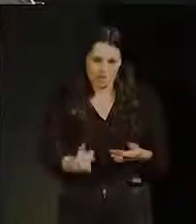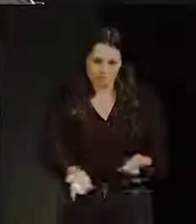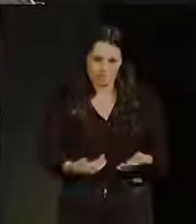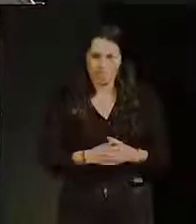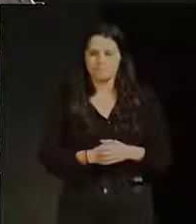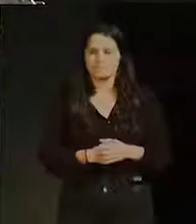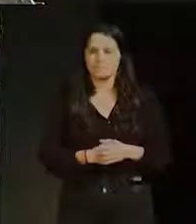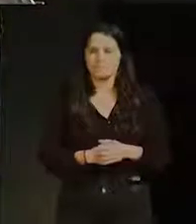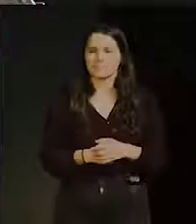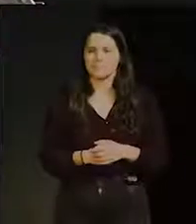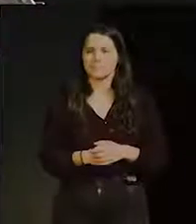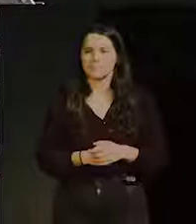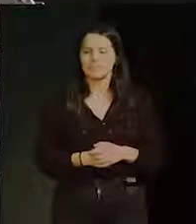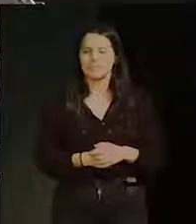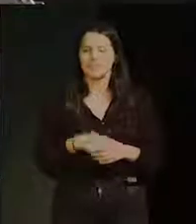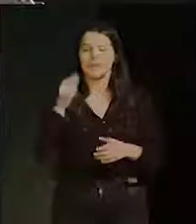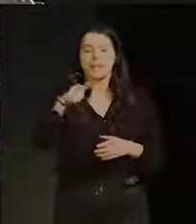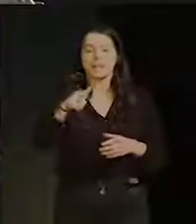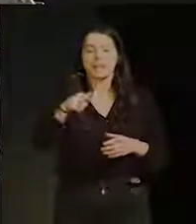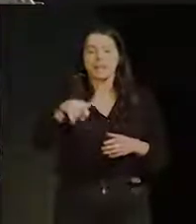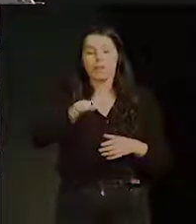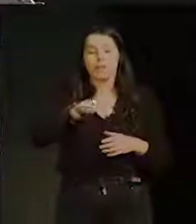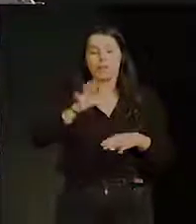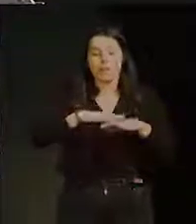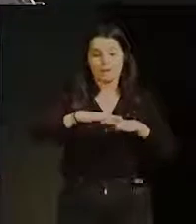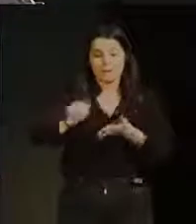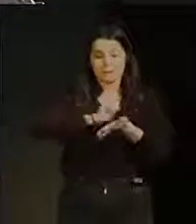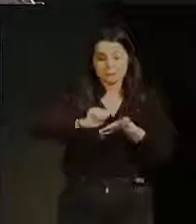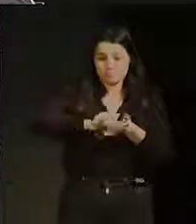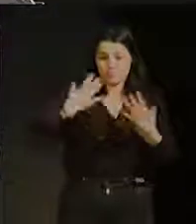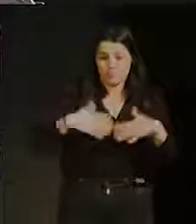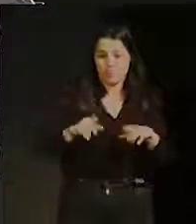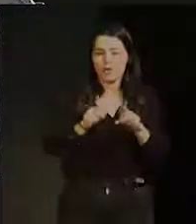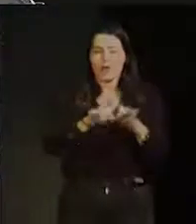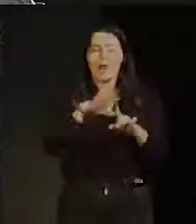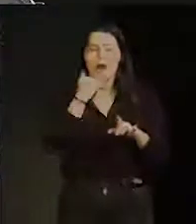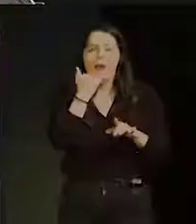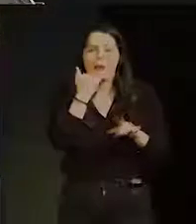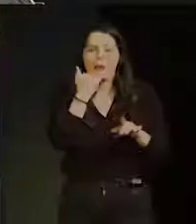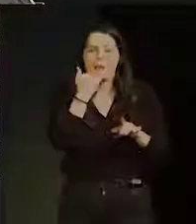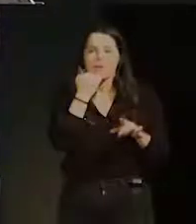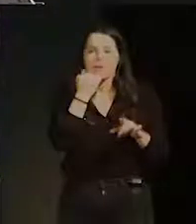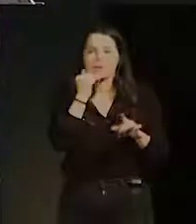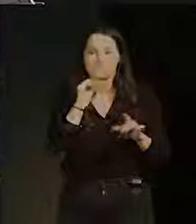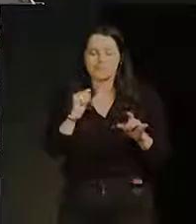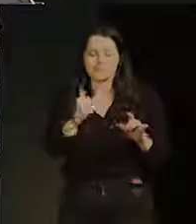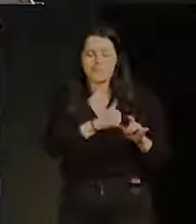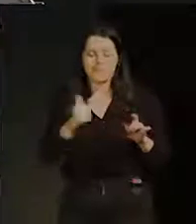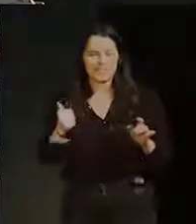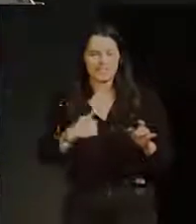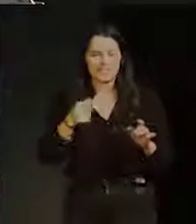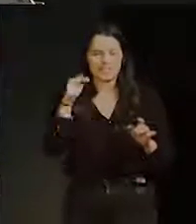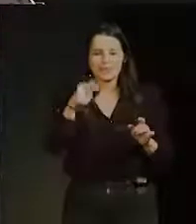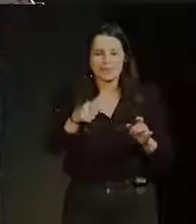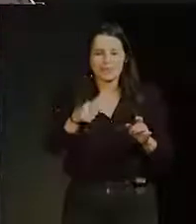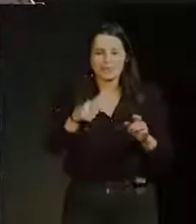reuniones. Esos lavaderos se convertían en un espacio íntimo y de construcción